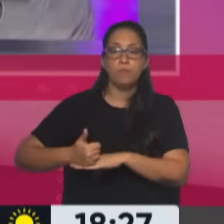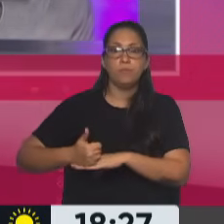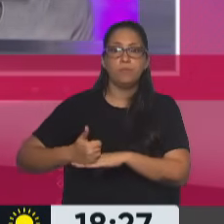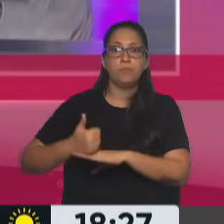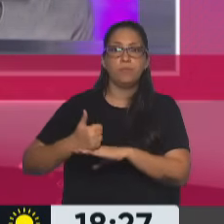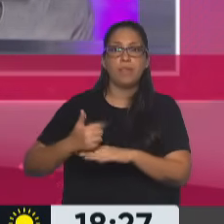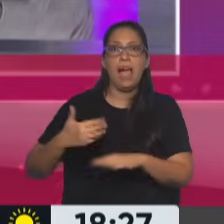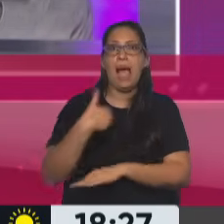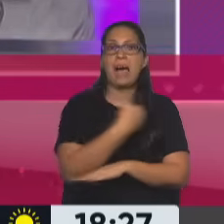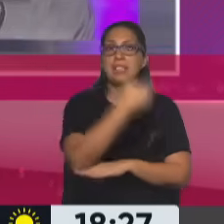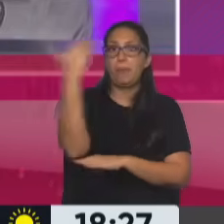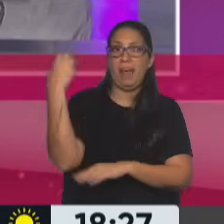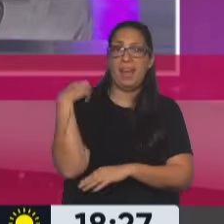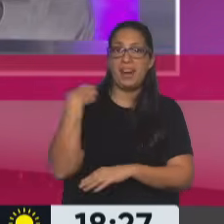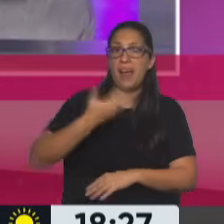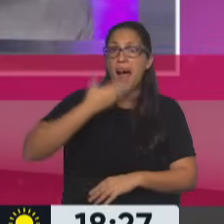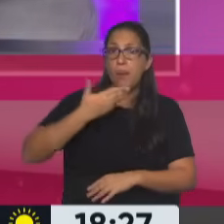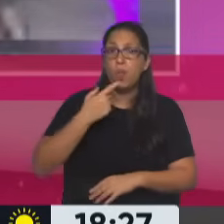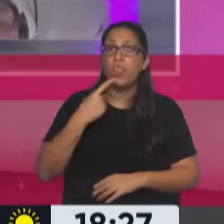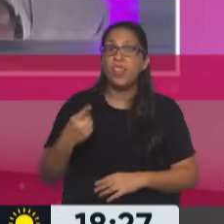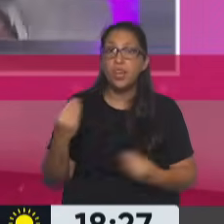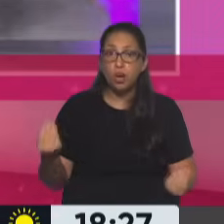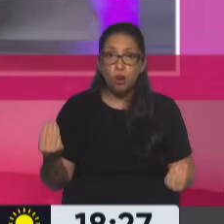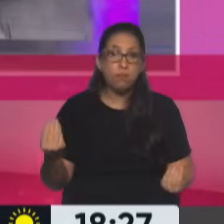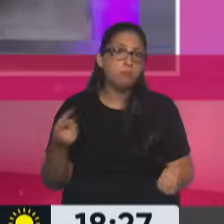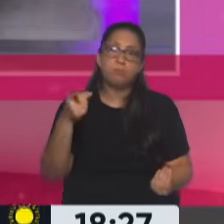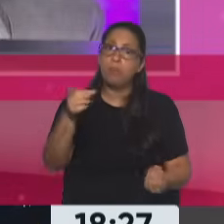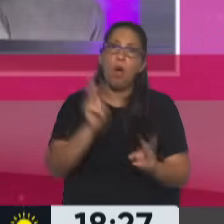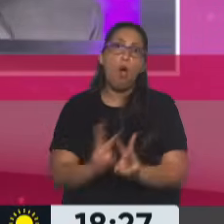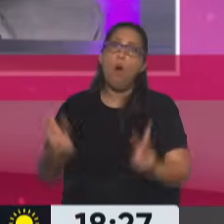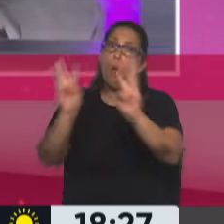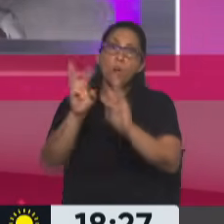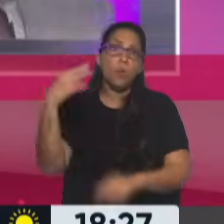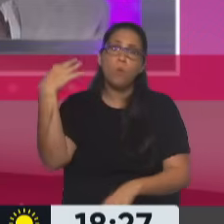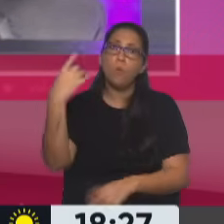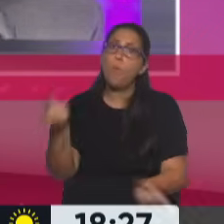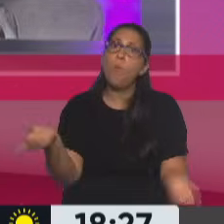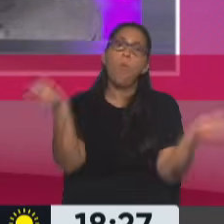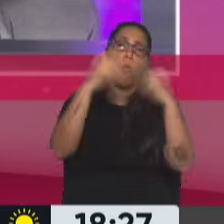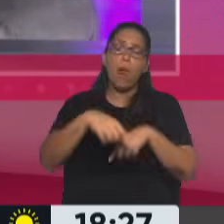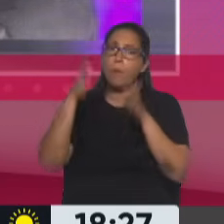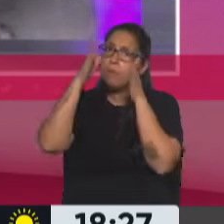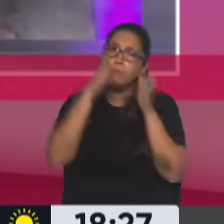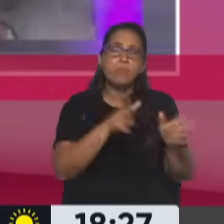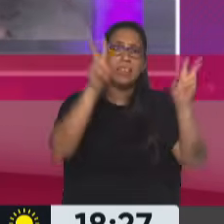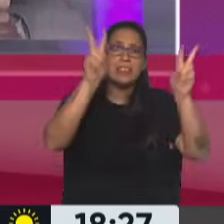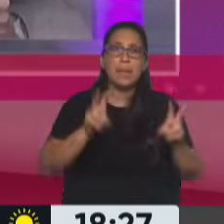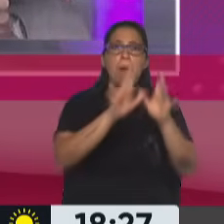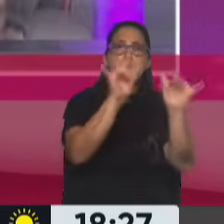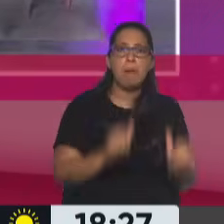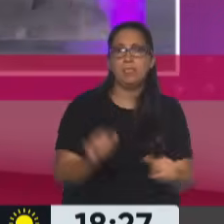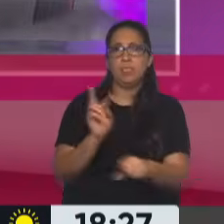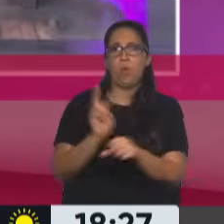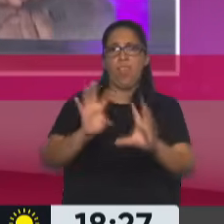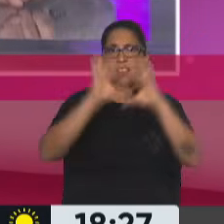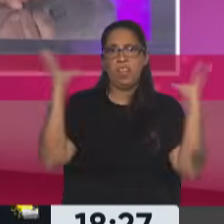Asamblea General. ¿Qué es lo que dijo? Zapatero a tus zapatos, que la ONU vuelva a atender los asuntos de paz y seguridad internacional,